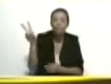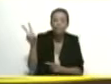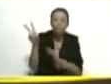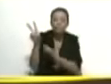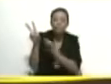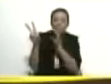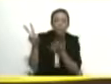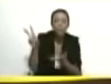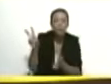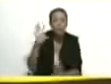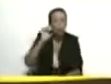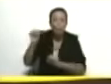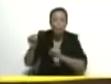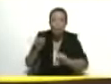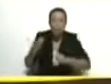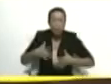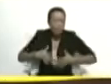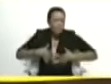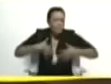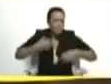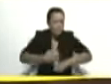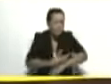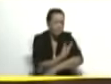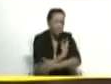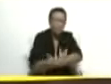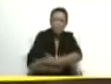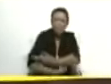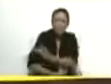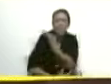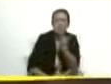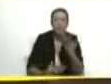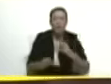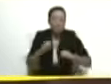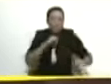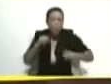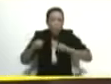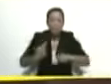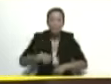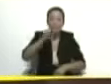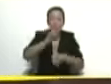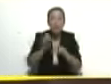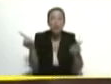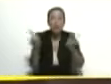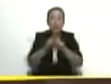que es lo que debe movernos siempre, que es el combustible principal